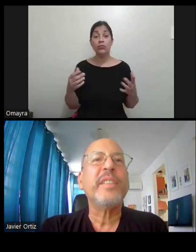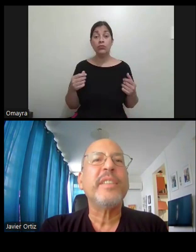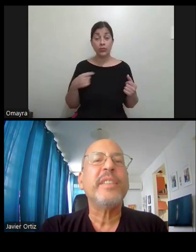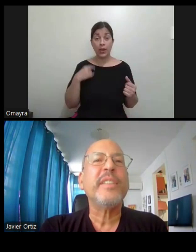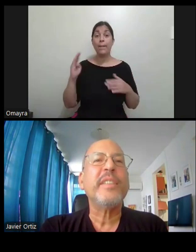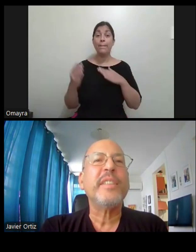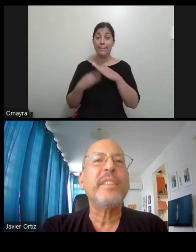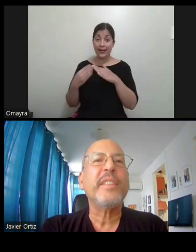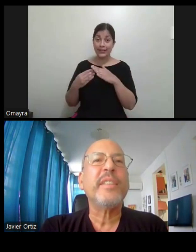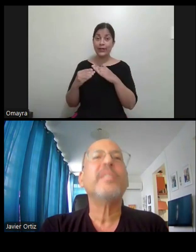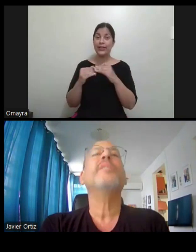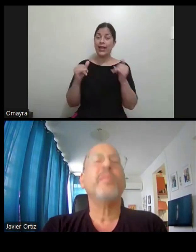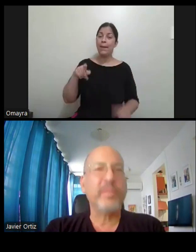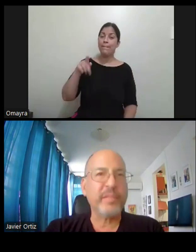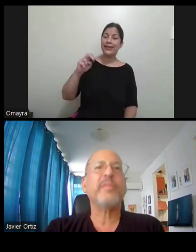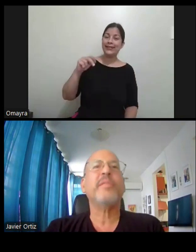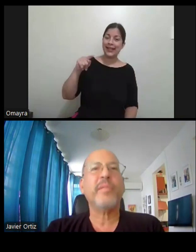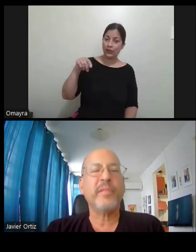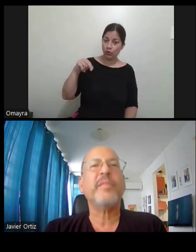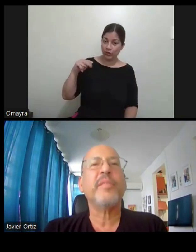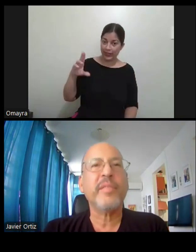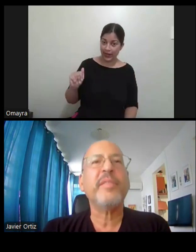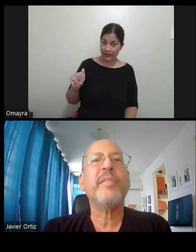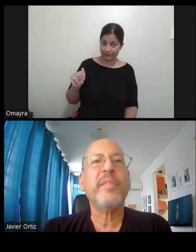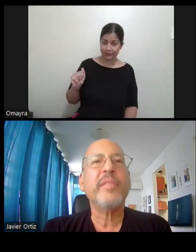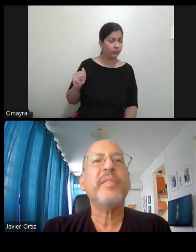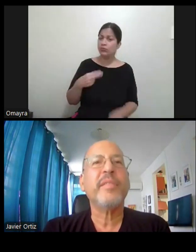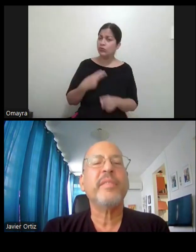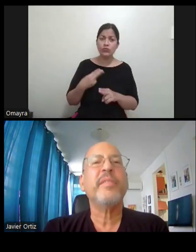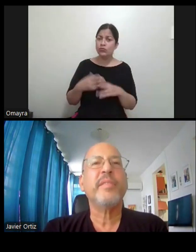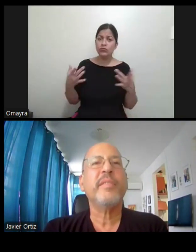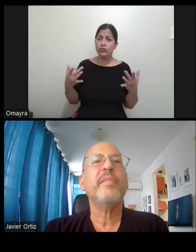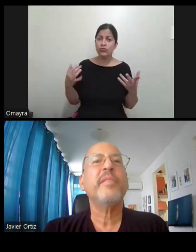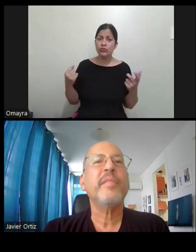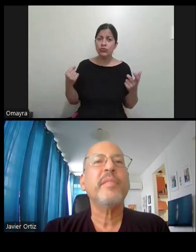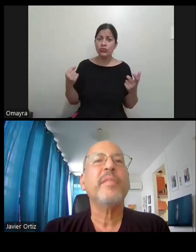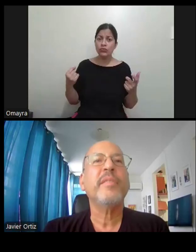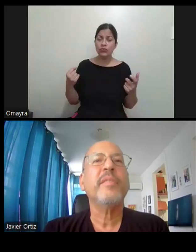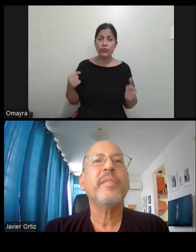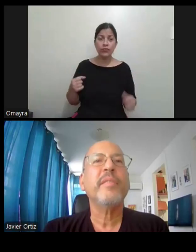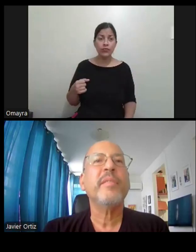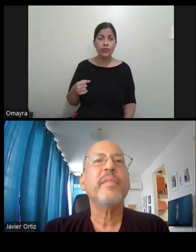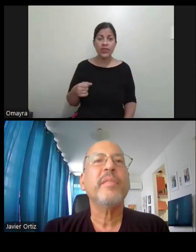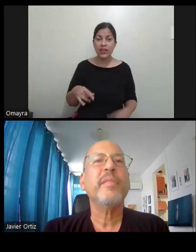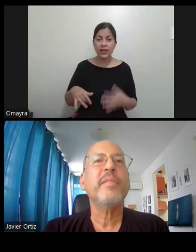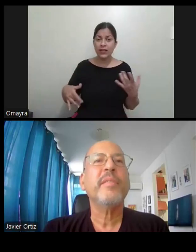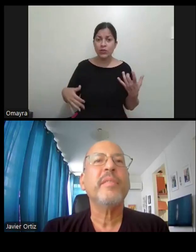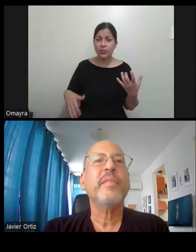en escalas pentatónicas, porque no corre en escalas cromáticas como el piano, pentatónicas. ¿Cómo se llama el